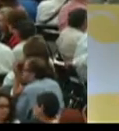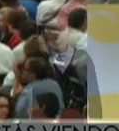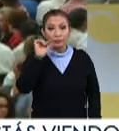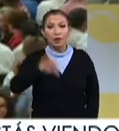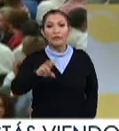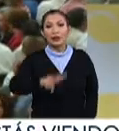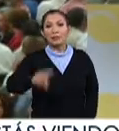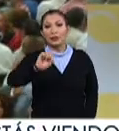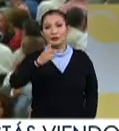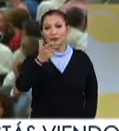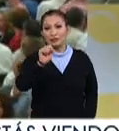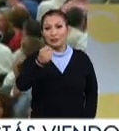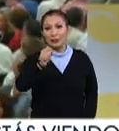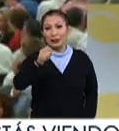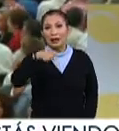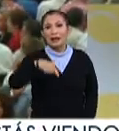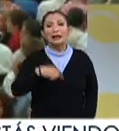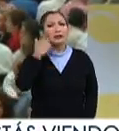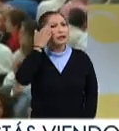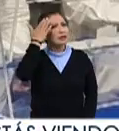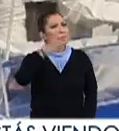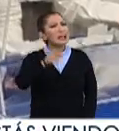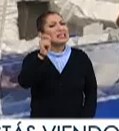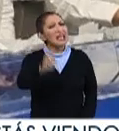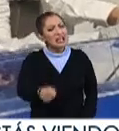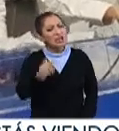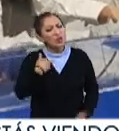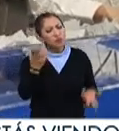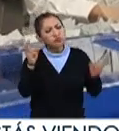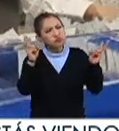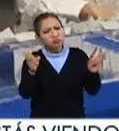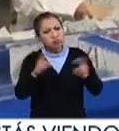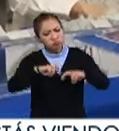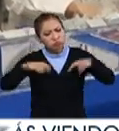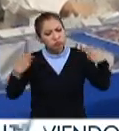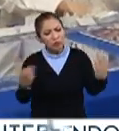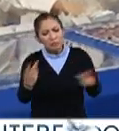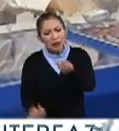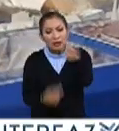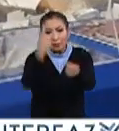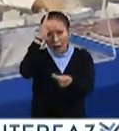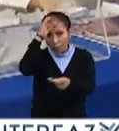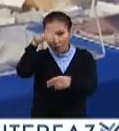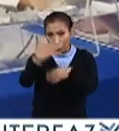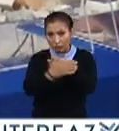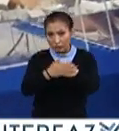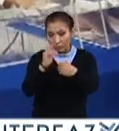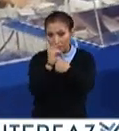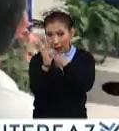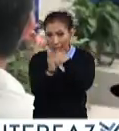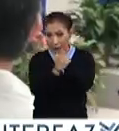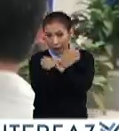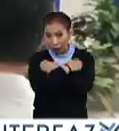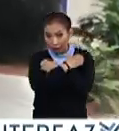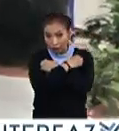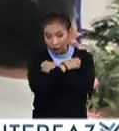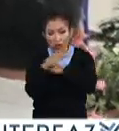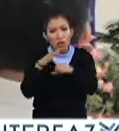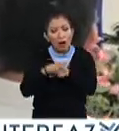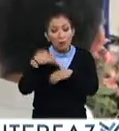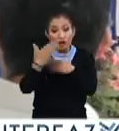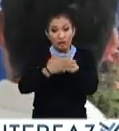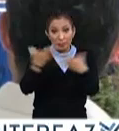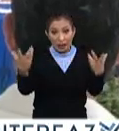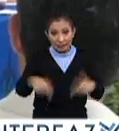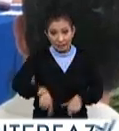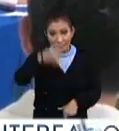Hoy, viernes 28 de septiembre, ¿quieres saber qué son y de qué tratan los foros de consulta por un acuerdo nacional sobre la educación y cuántos se llevarán